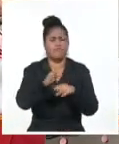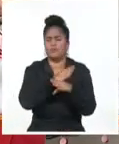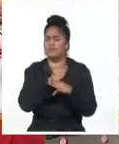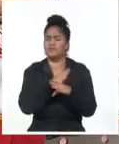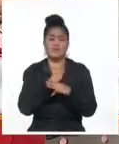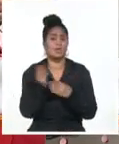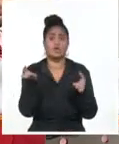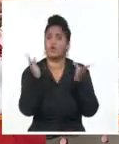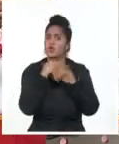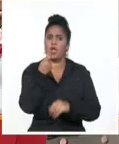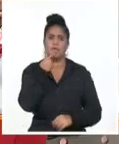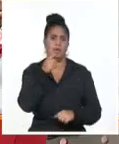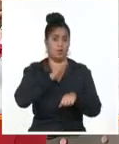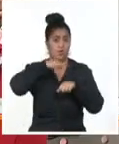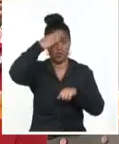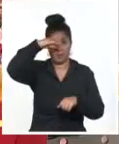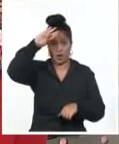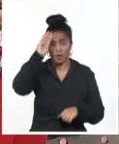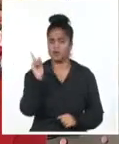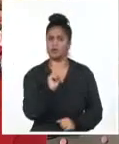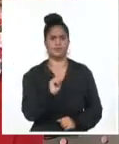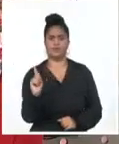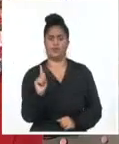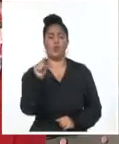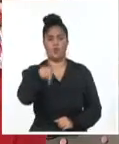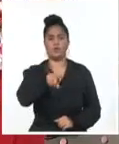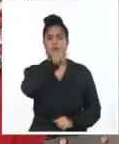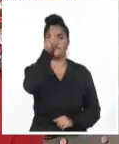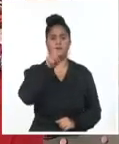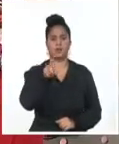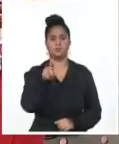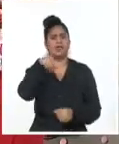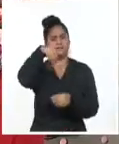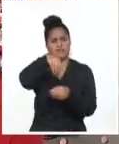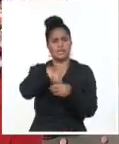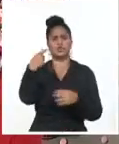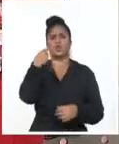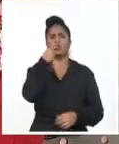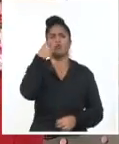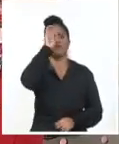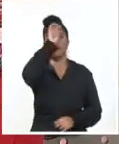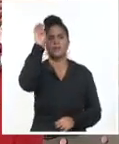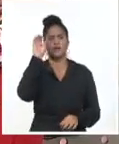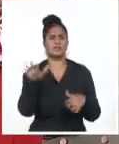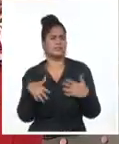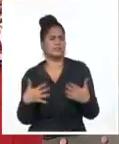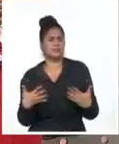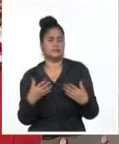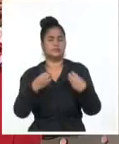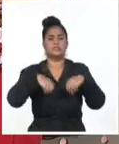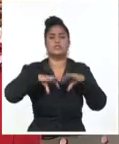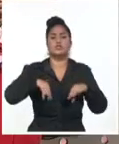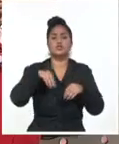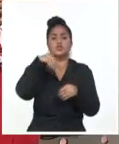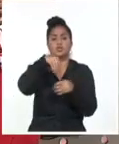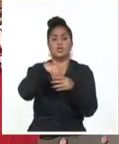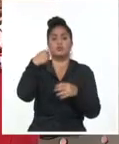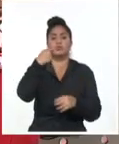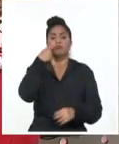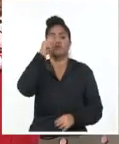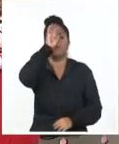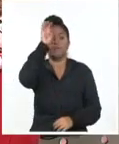Hoy planteamos una nueva interrogante. ¿Qué pasa farmacia adentro, ya sean comunitarias o de hospital? ¿Qué valoración tiene